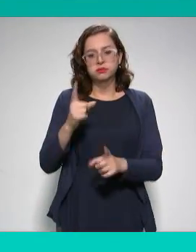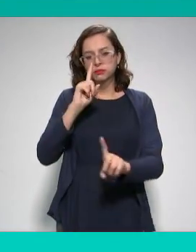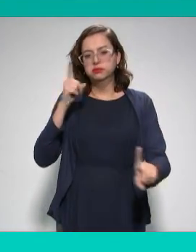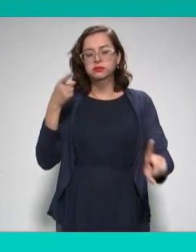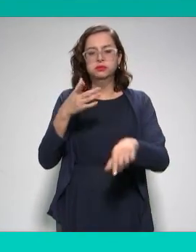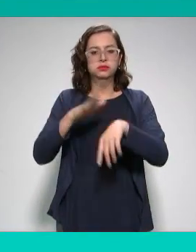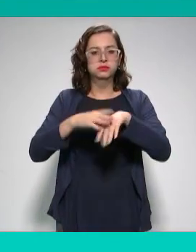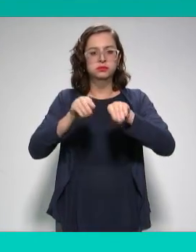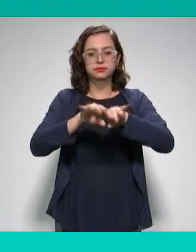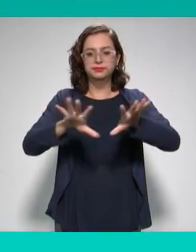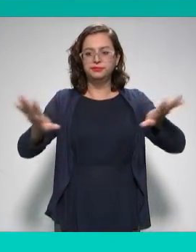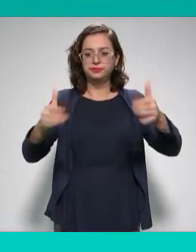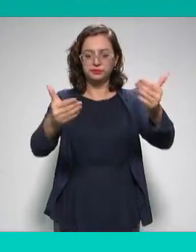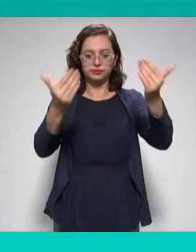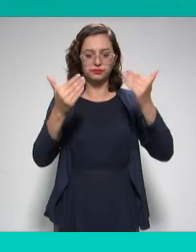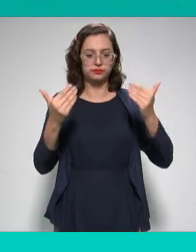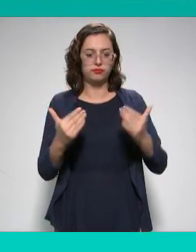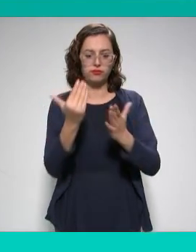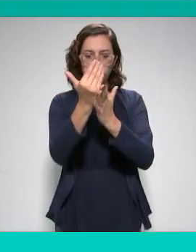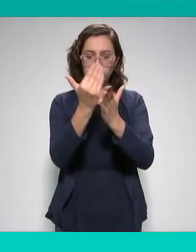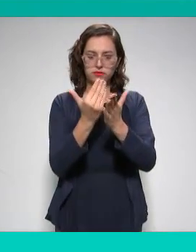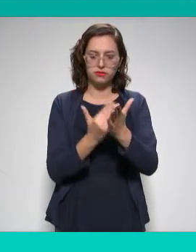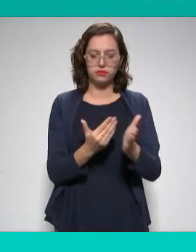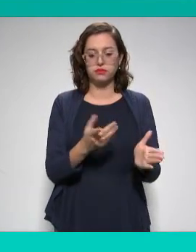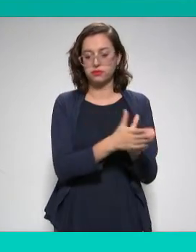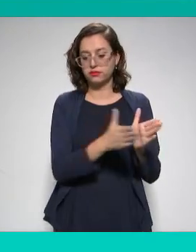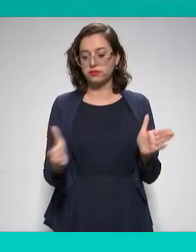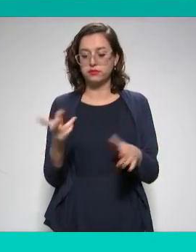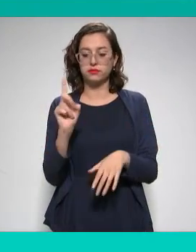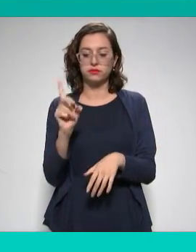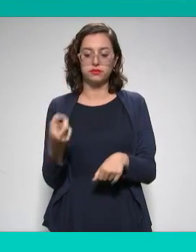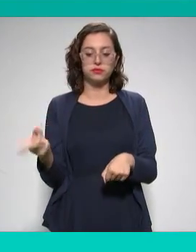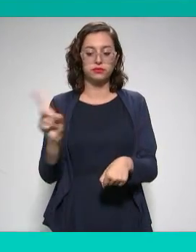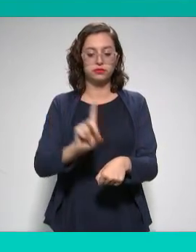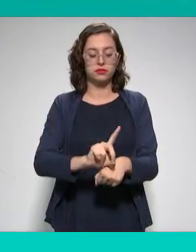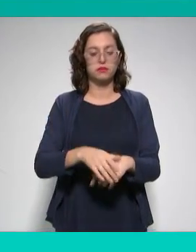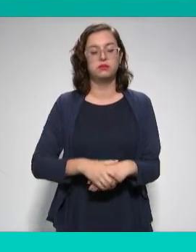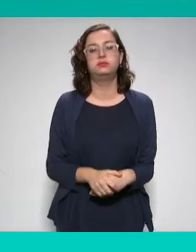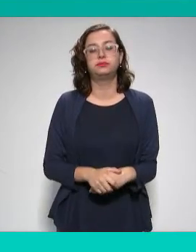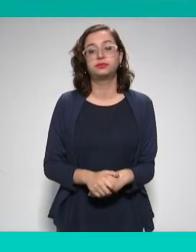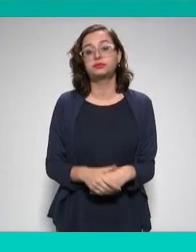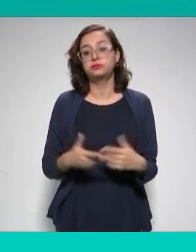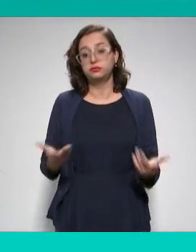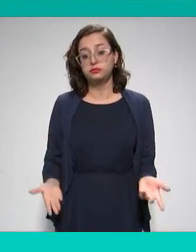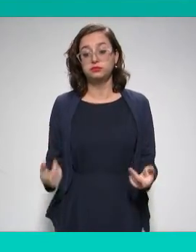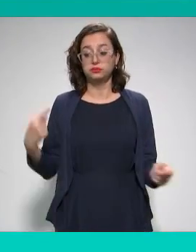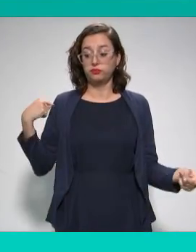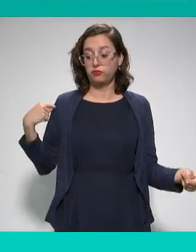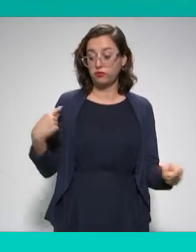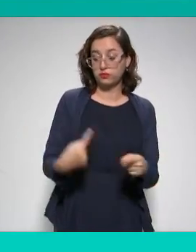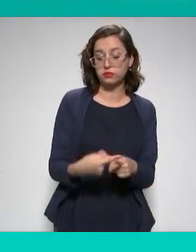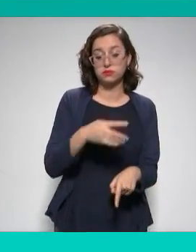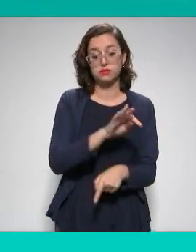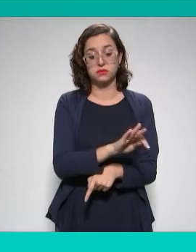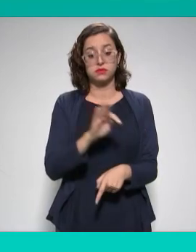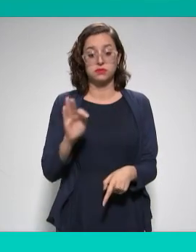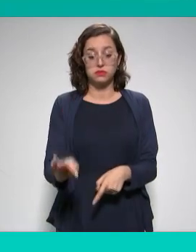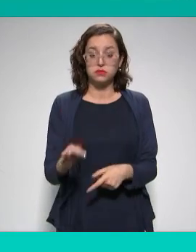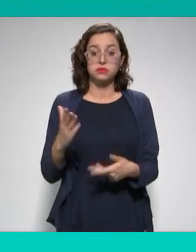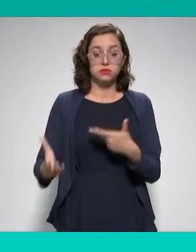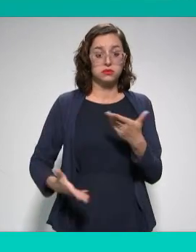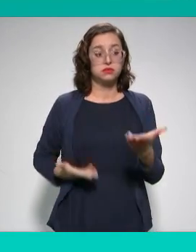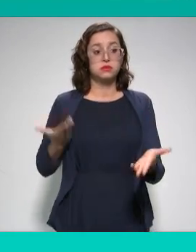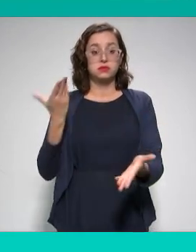publicara las subsecuentes bases de datos en consecuencia el sujeto obligado a la fecha de la presentación de la